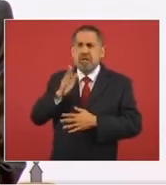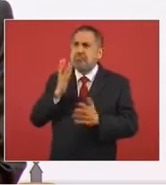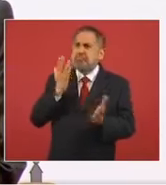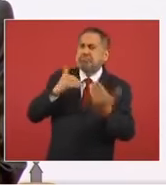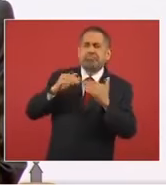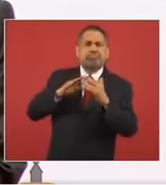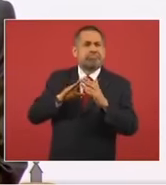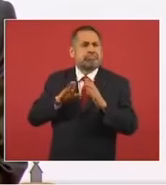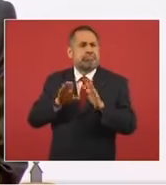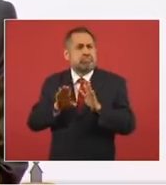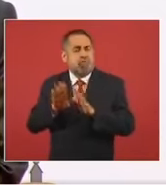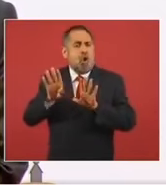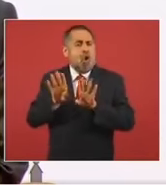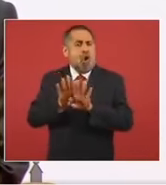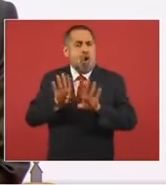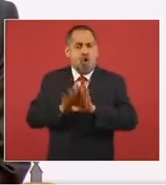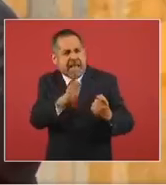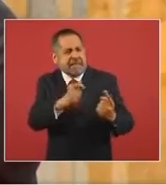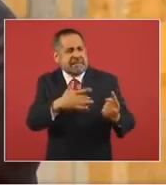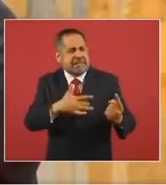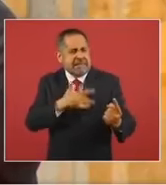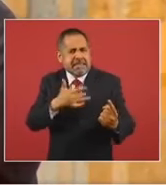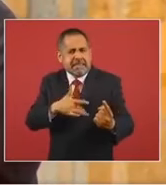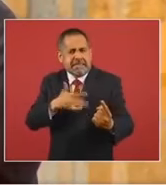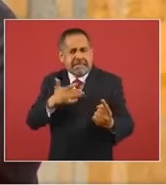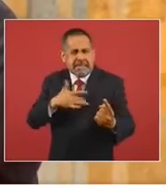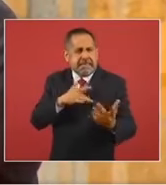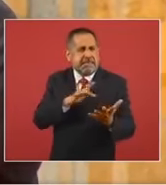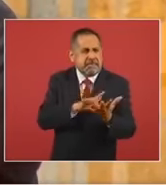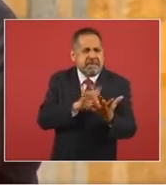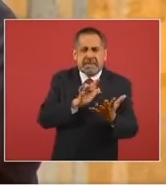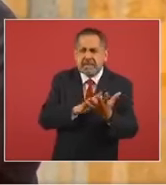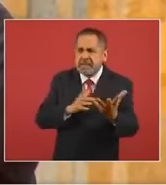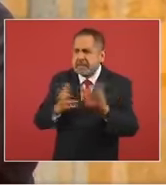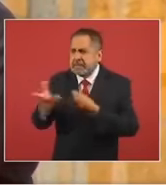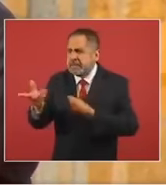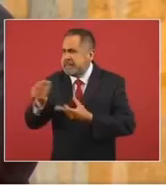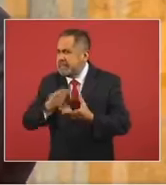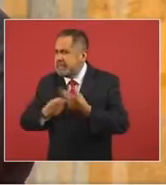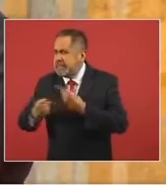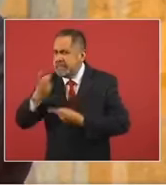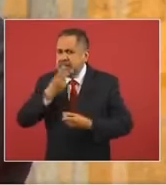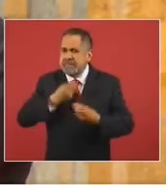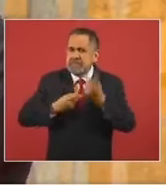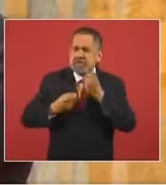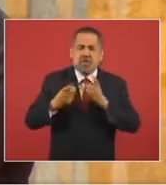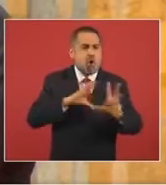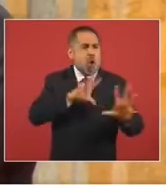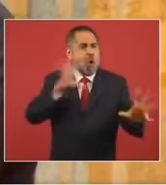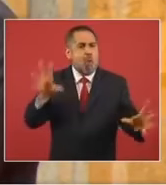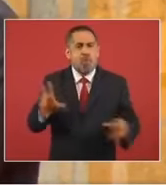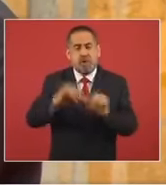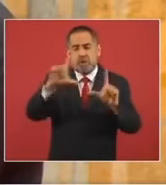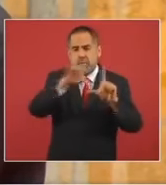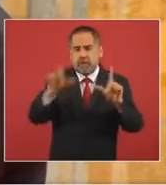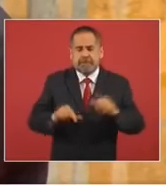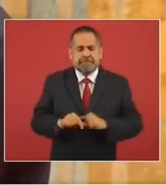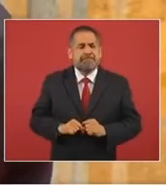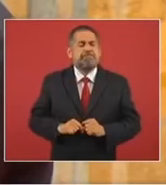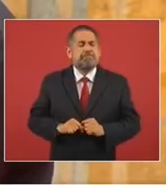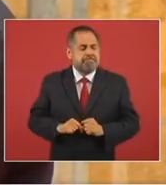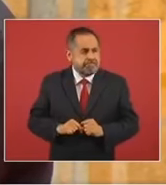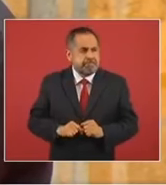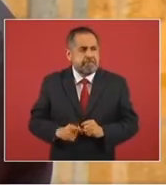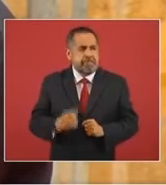a identificarlo, vamos a buscar ahí ese hilito, hay que seguirlo. En el tema del COVID-19, el mandatario nacional dijo que la pandemia no nos